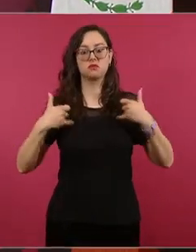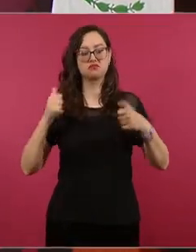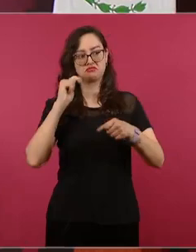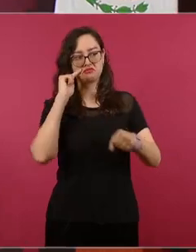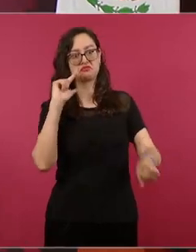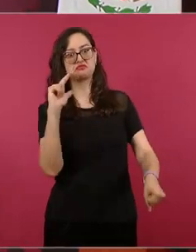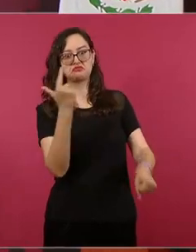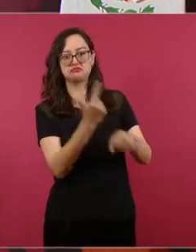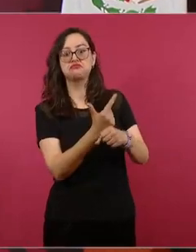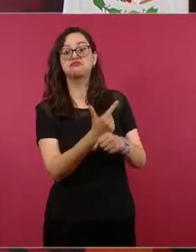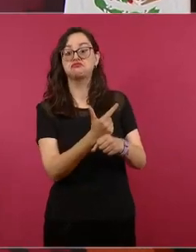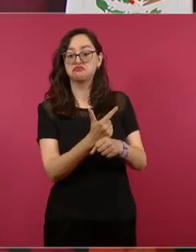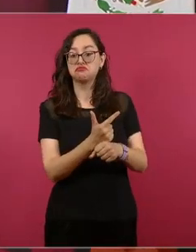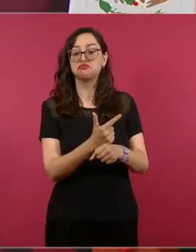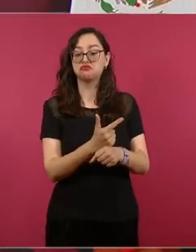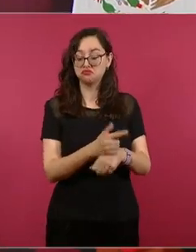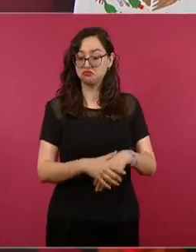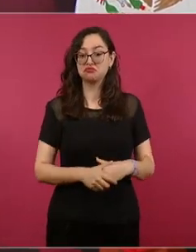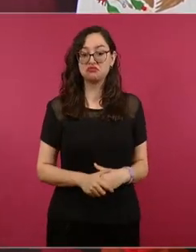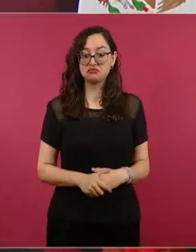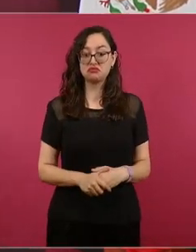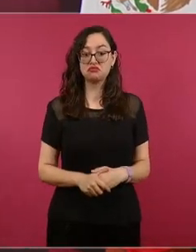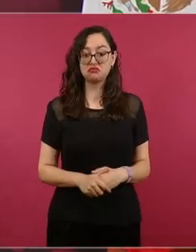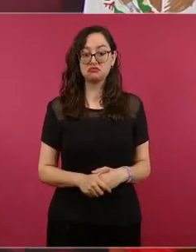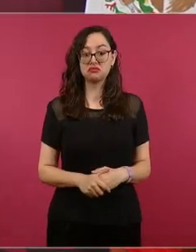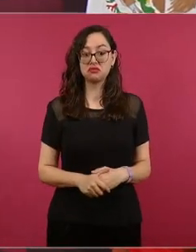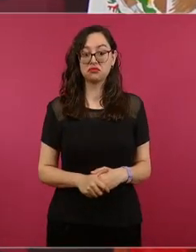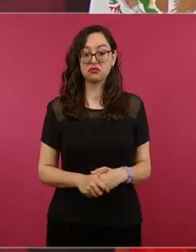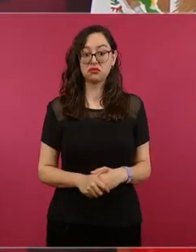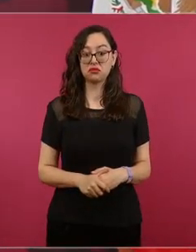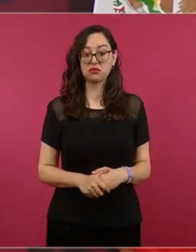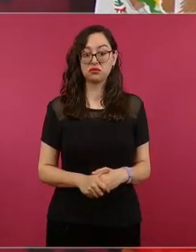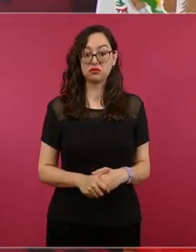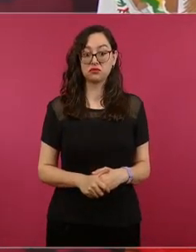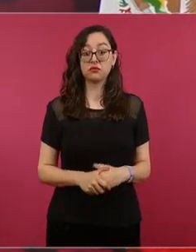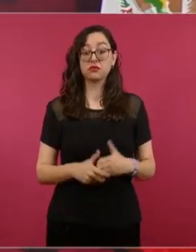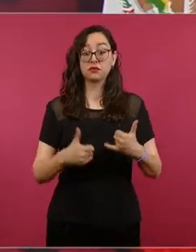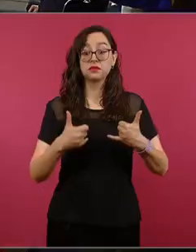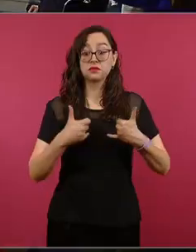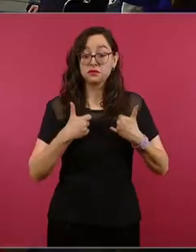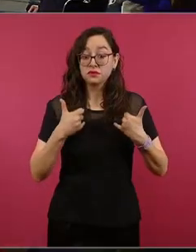Ibero. Eso, los jóvenes,